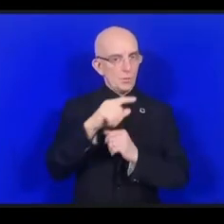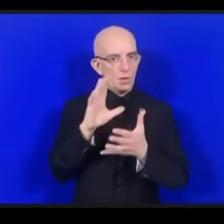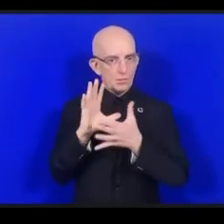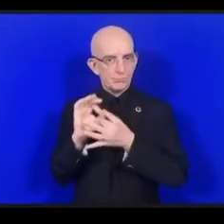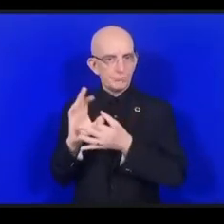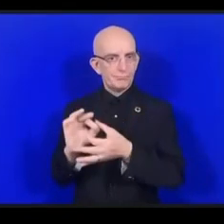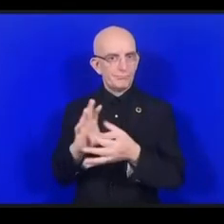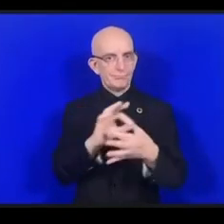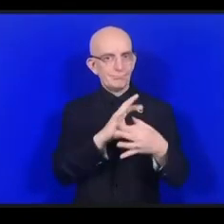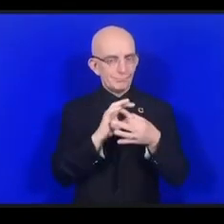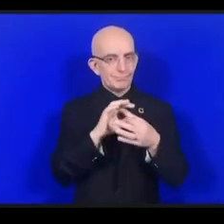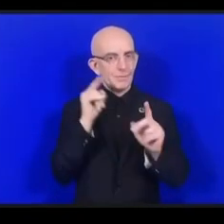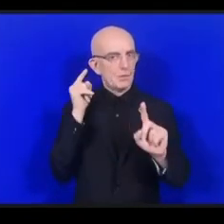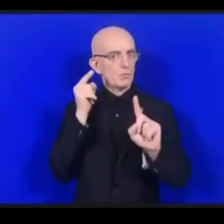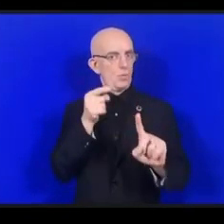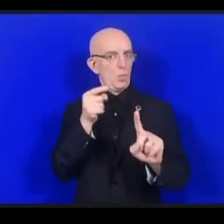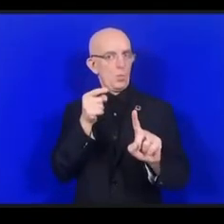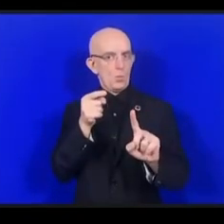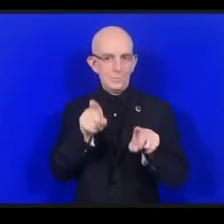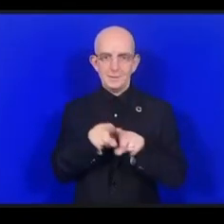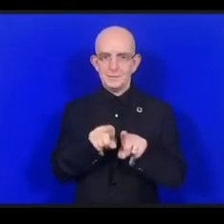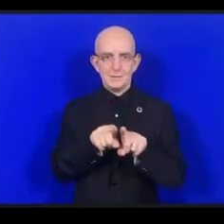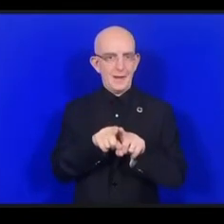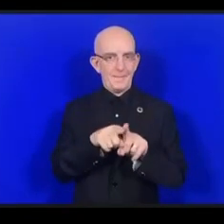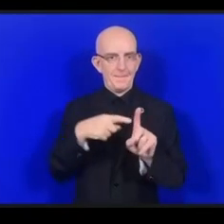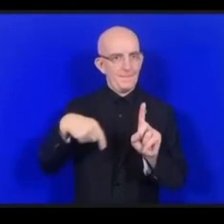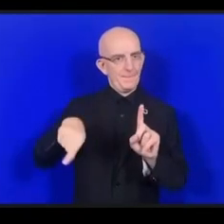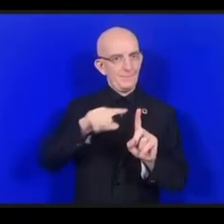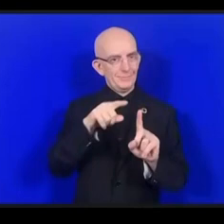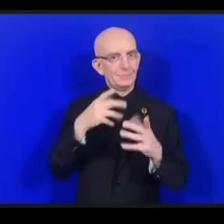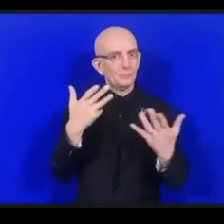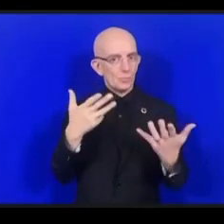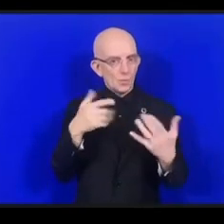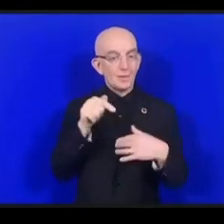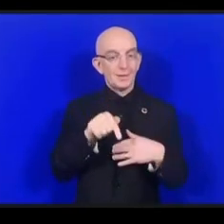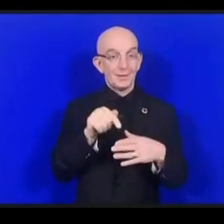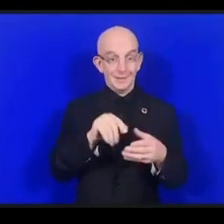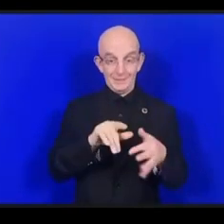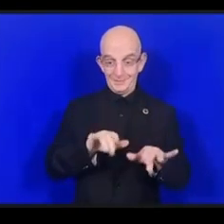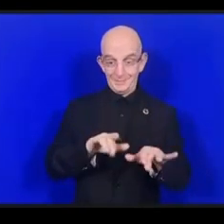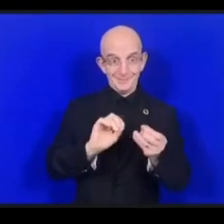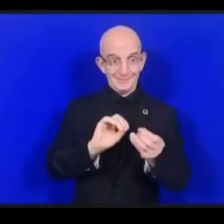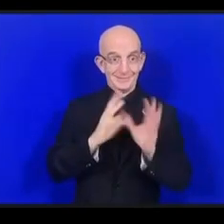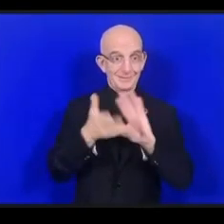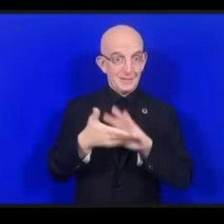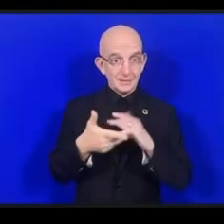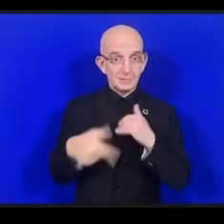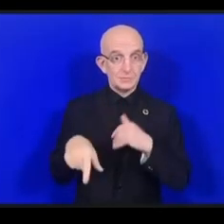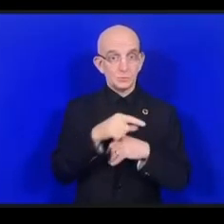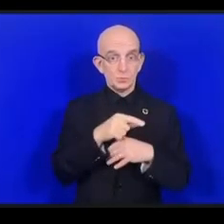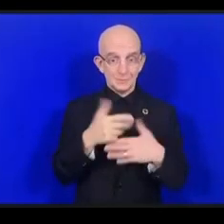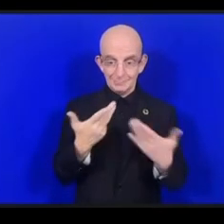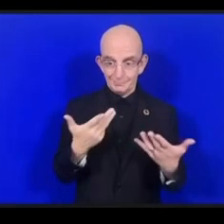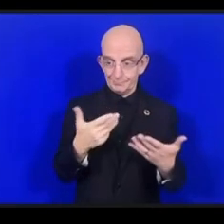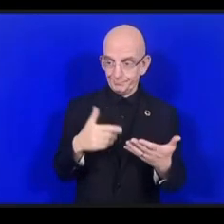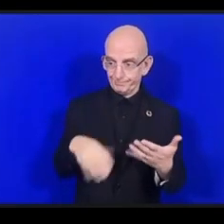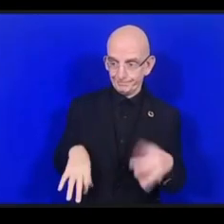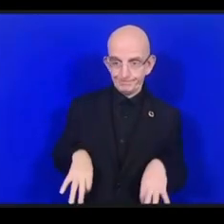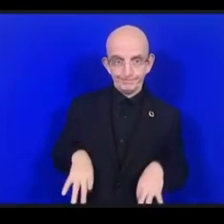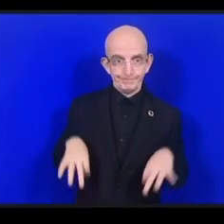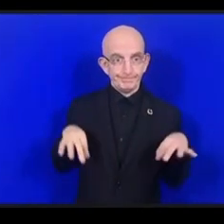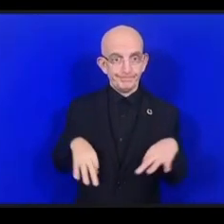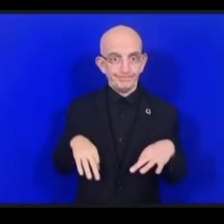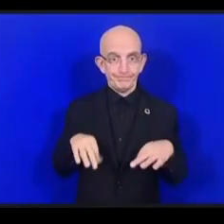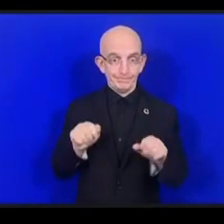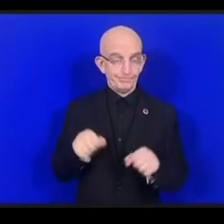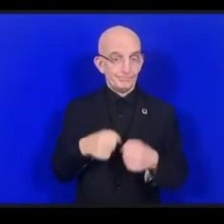común y hay gente que ahora no se puede permitir pagar por internet y se están quedando atrás y este es uno de los temas